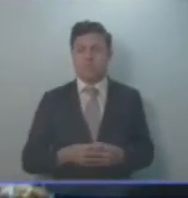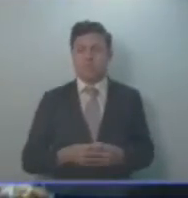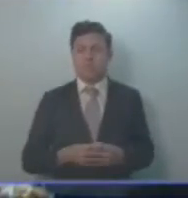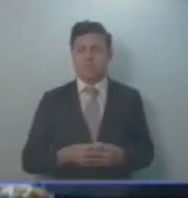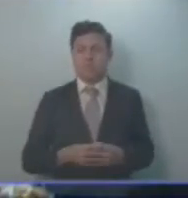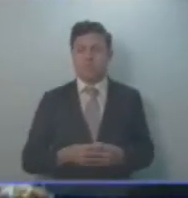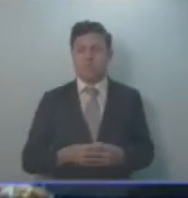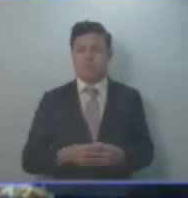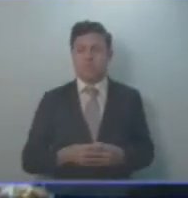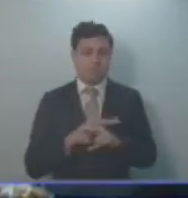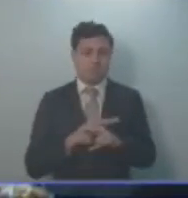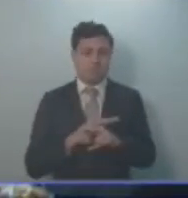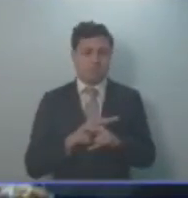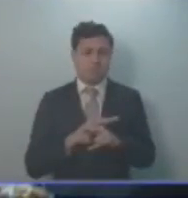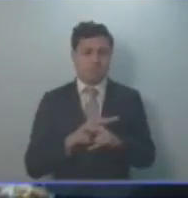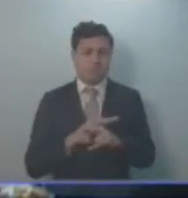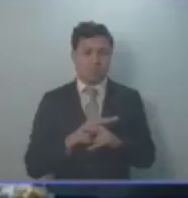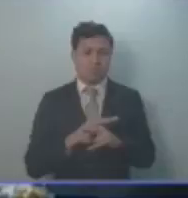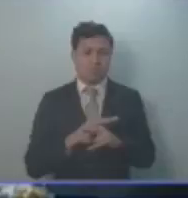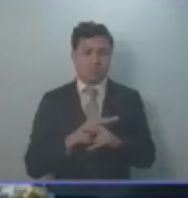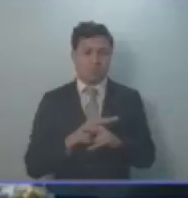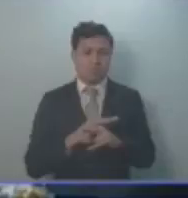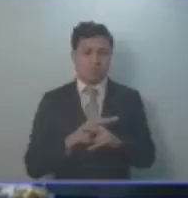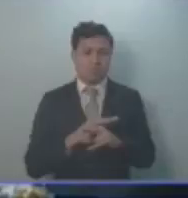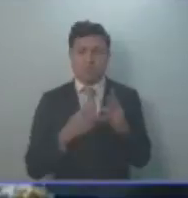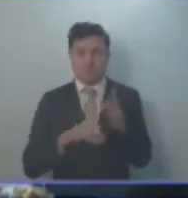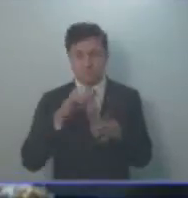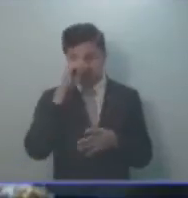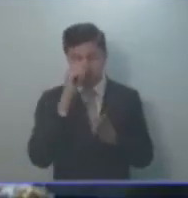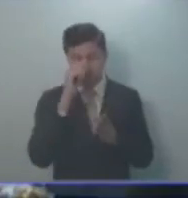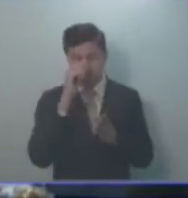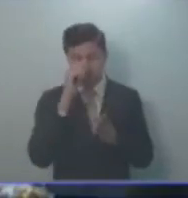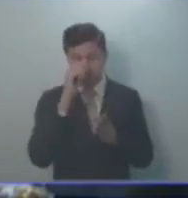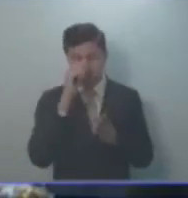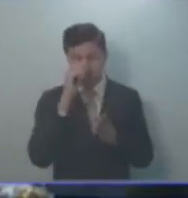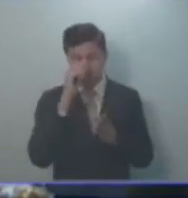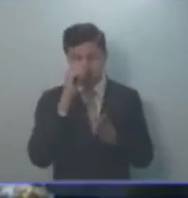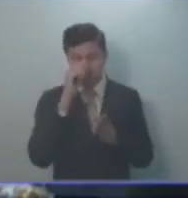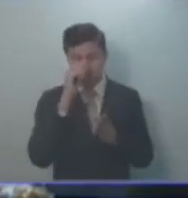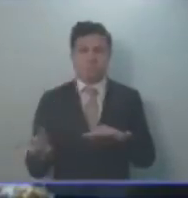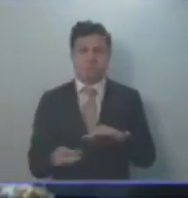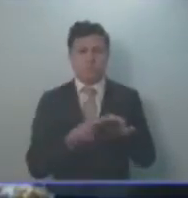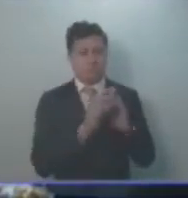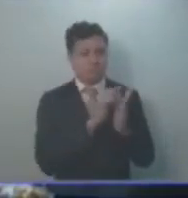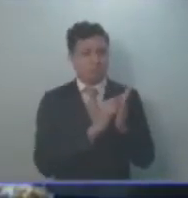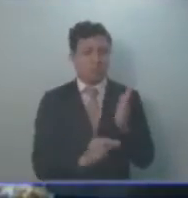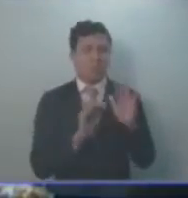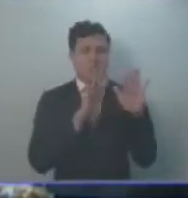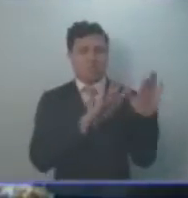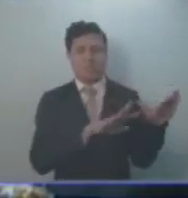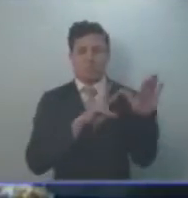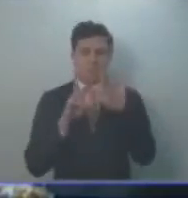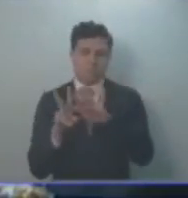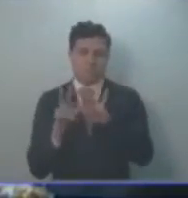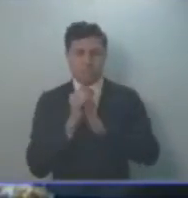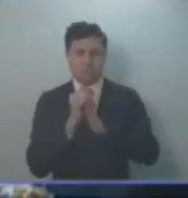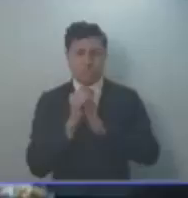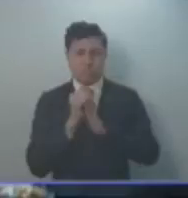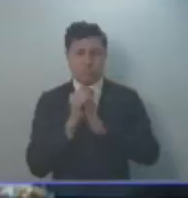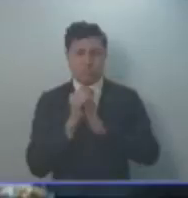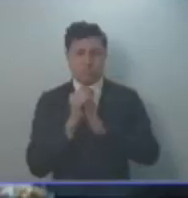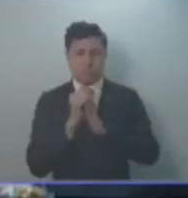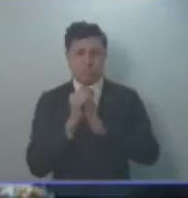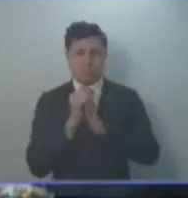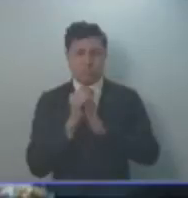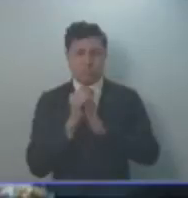reformas al Código de Trabajo. Artículo 1. Adiciónase un ordinal 17 al artículo 30 de la